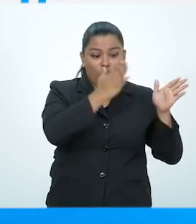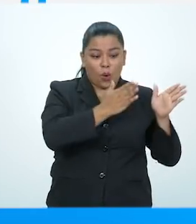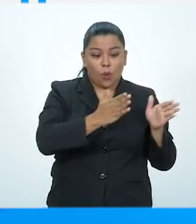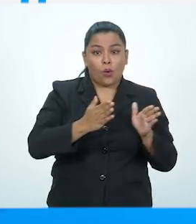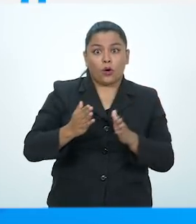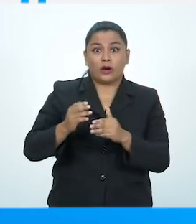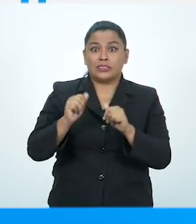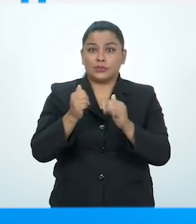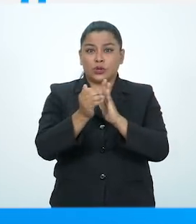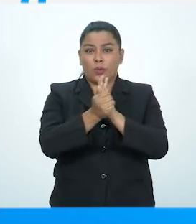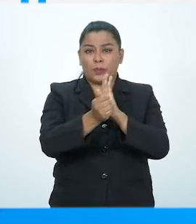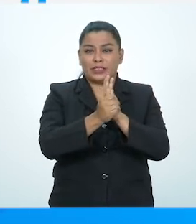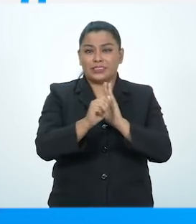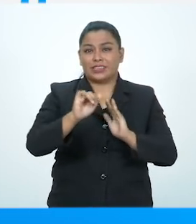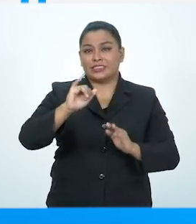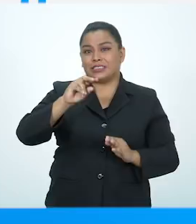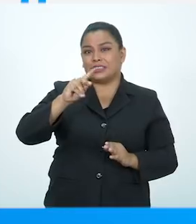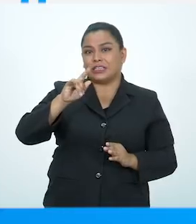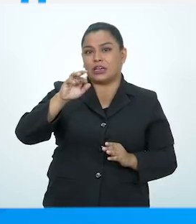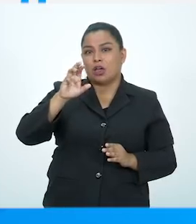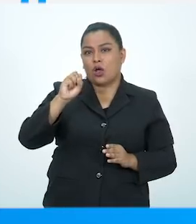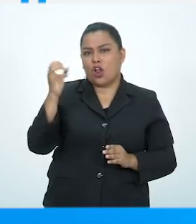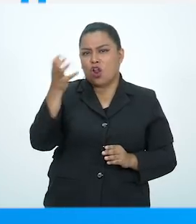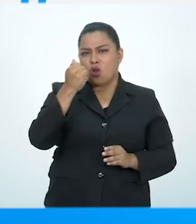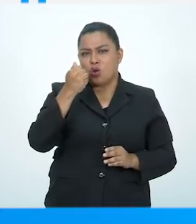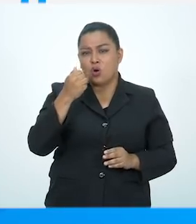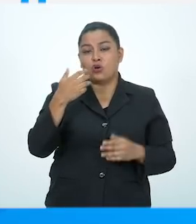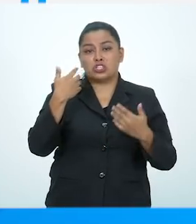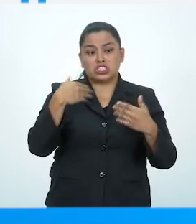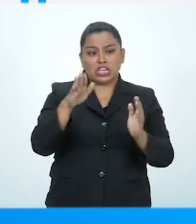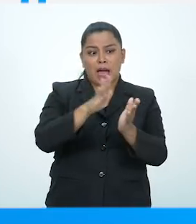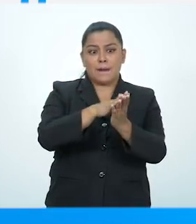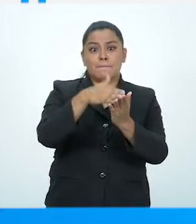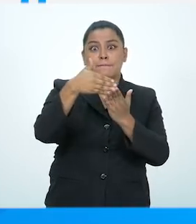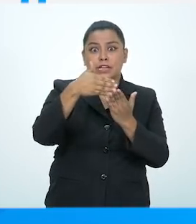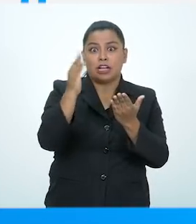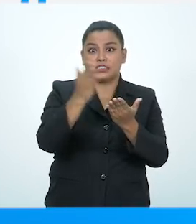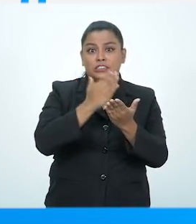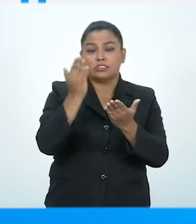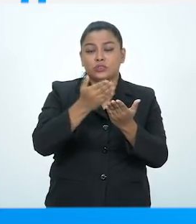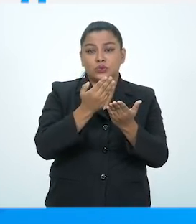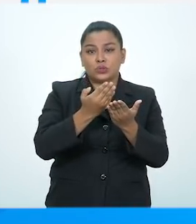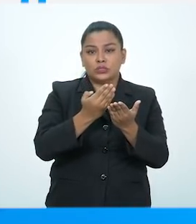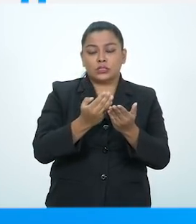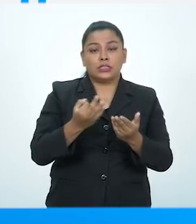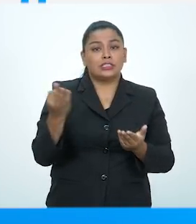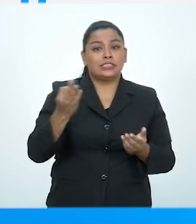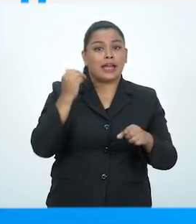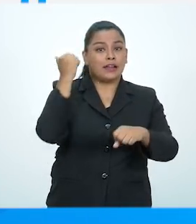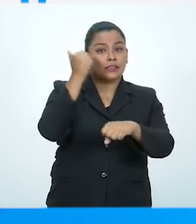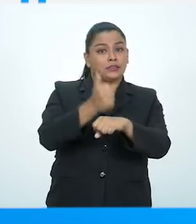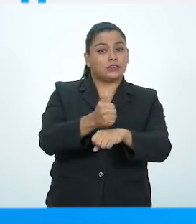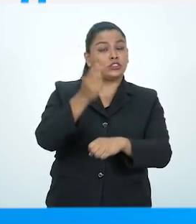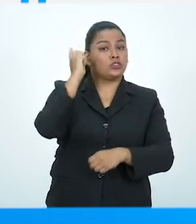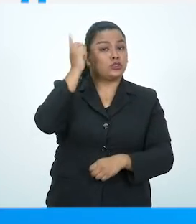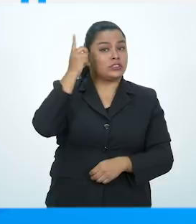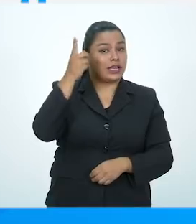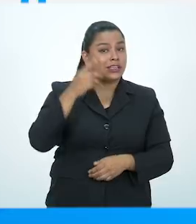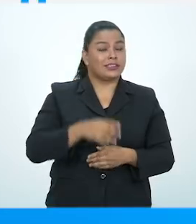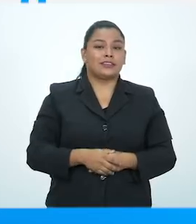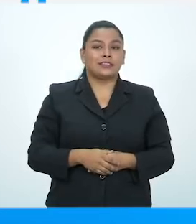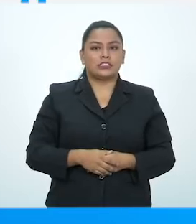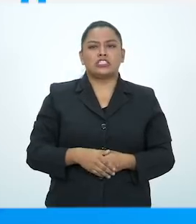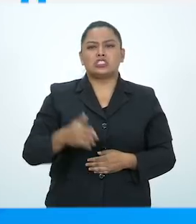las competencias e indicadores de logro definidos en los programas de estudio. Deben ser establecidos por el